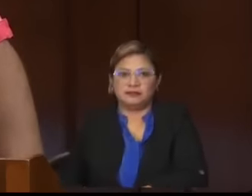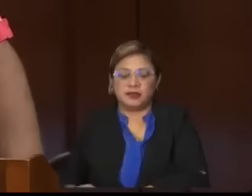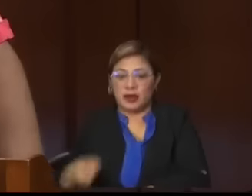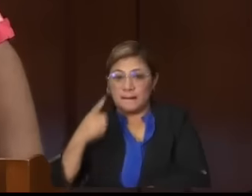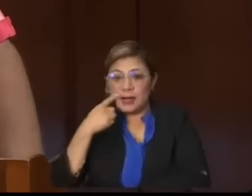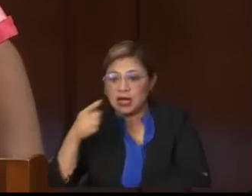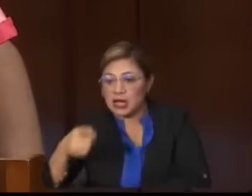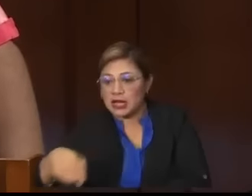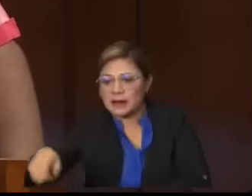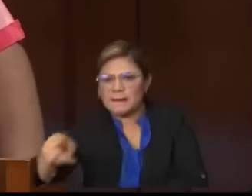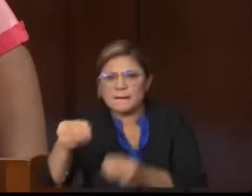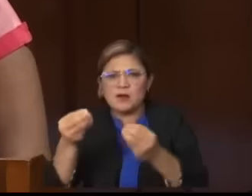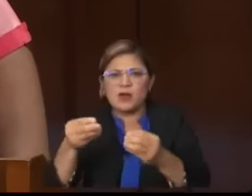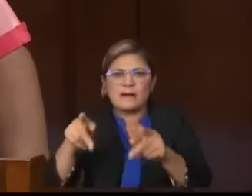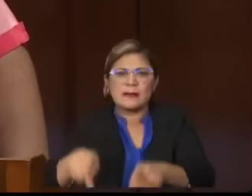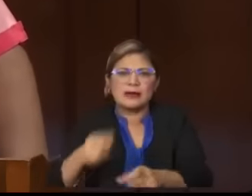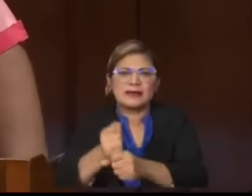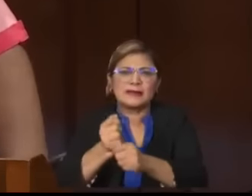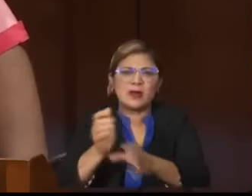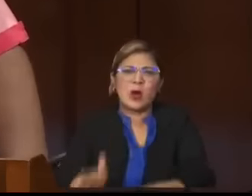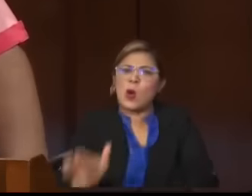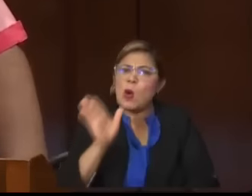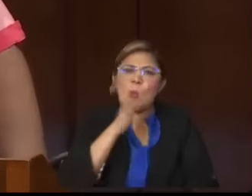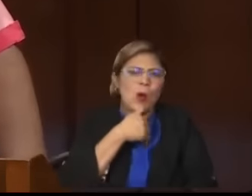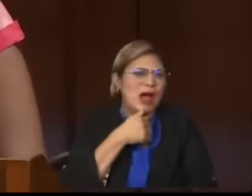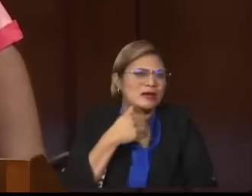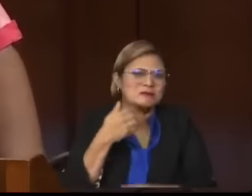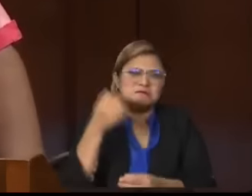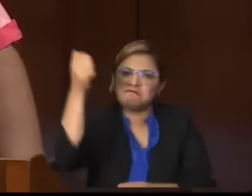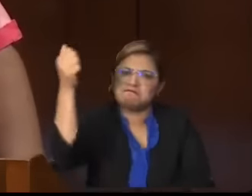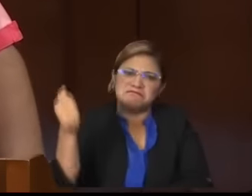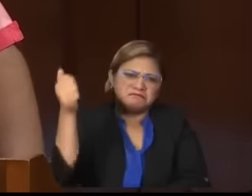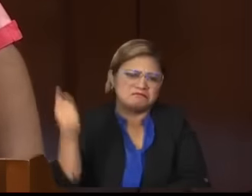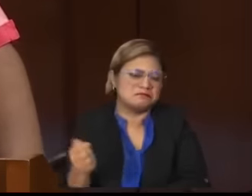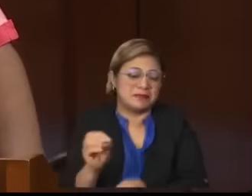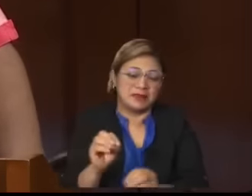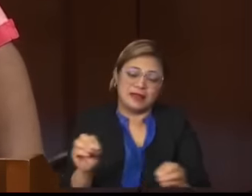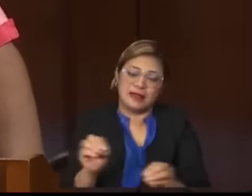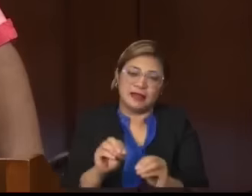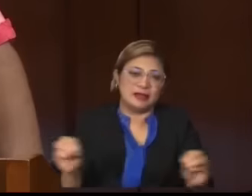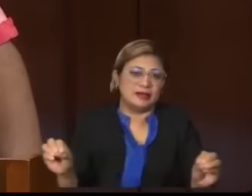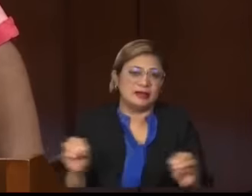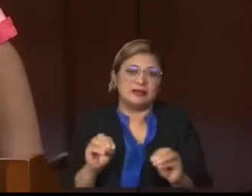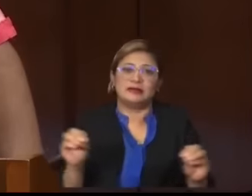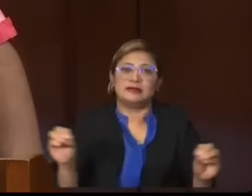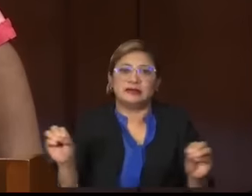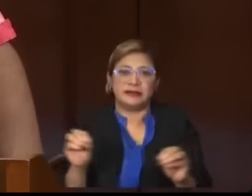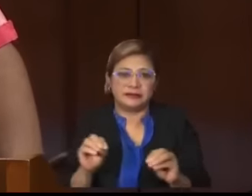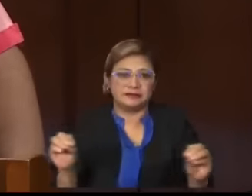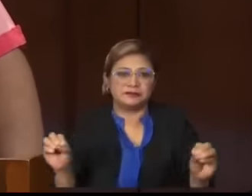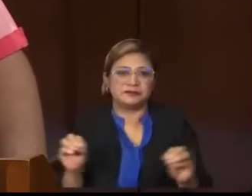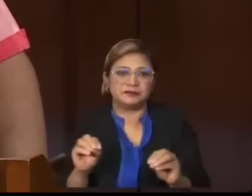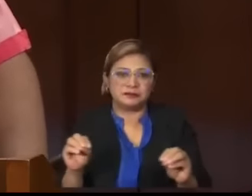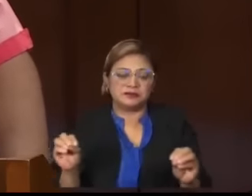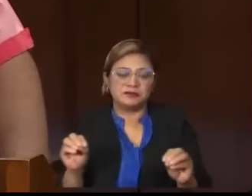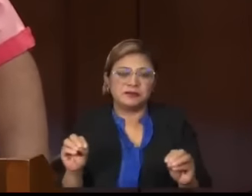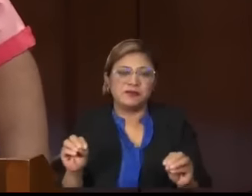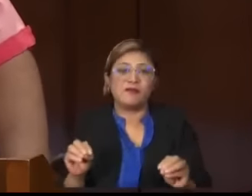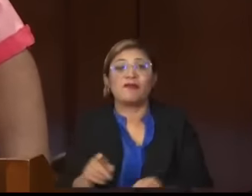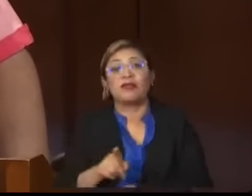Muchos de esos directores, o la gran mayoría de esos directores, han aupado